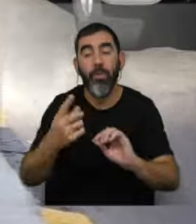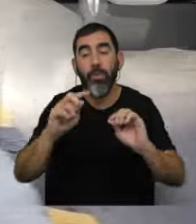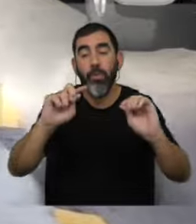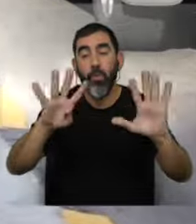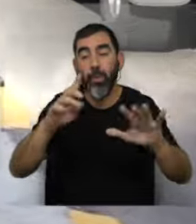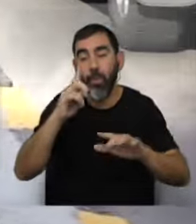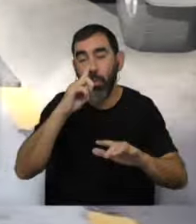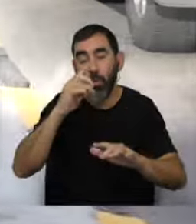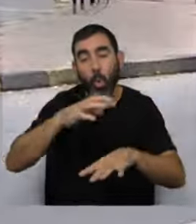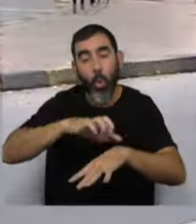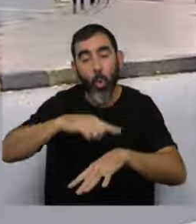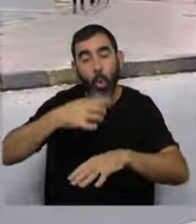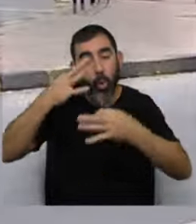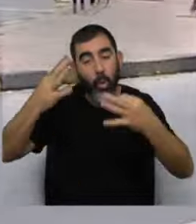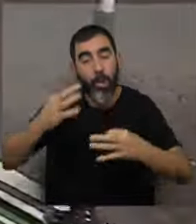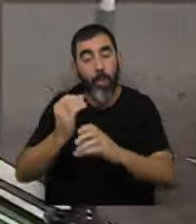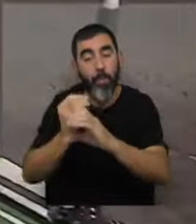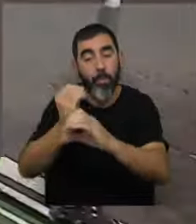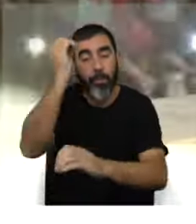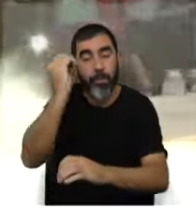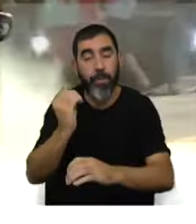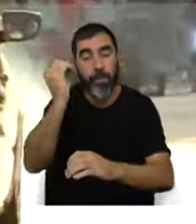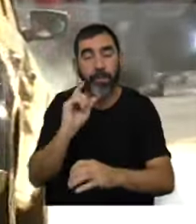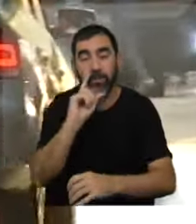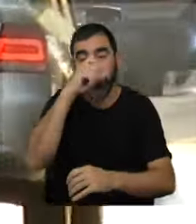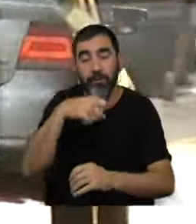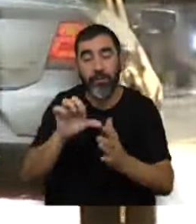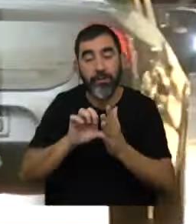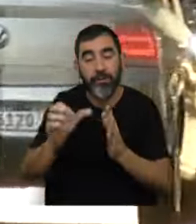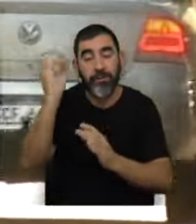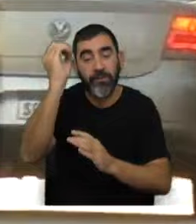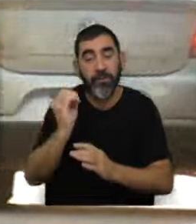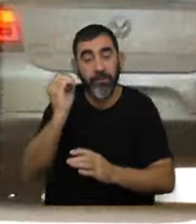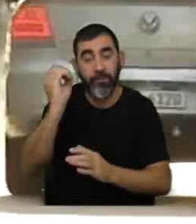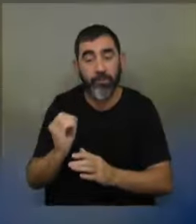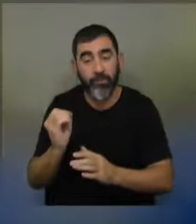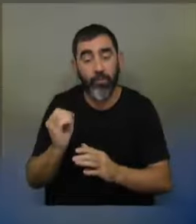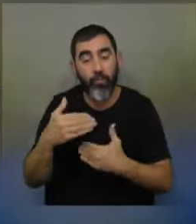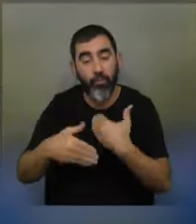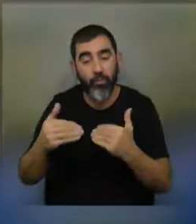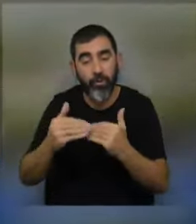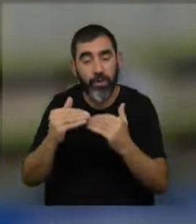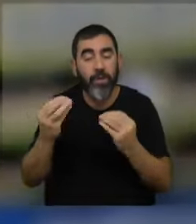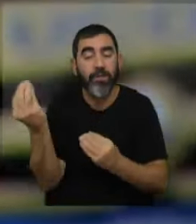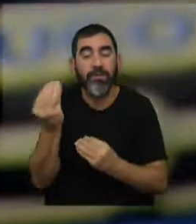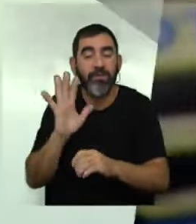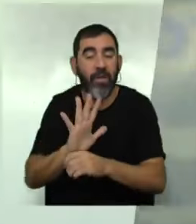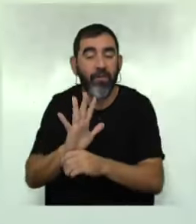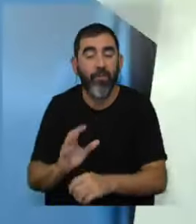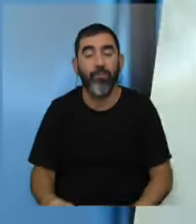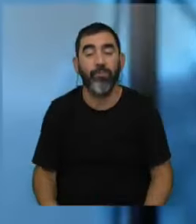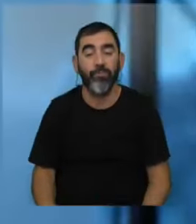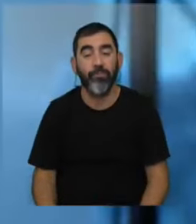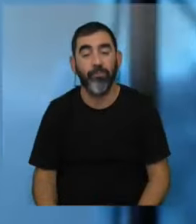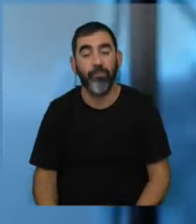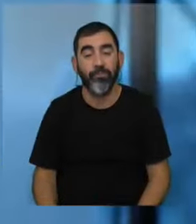junio habrá horario especial en el transporte colectivo urbano de Montevideo los servicios de Ómnibus urbanos funcionarán como día sábados